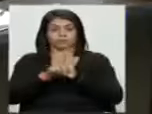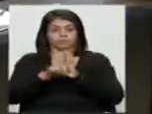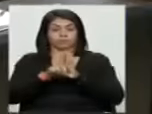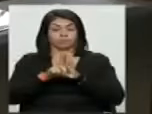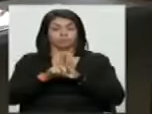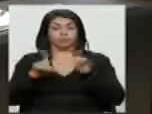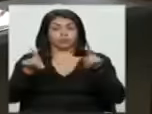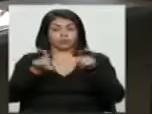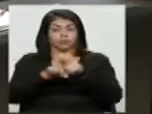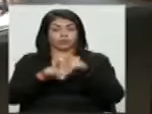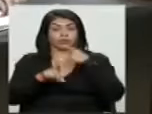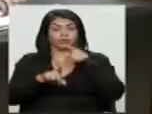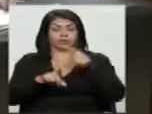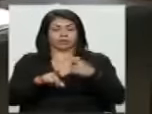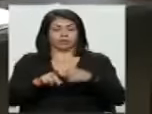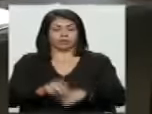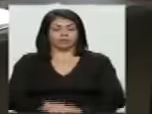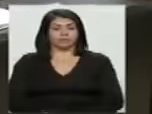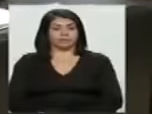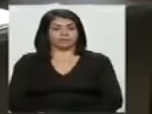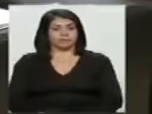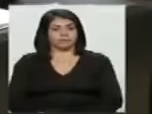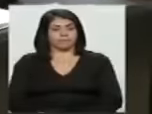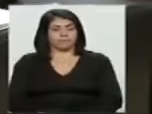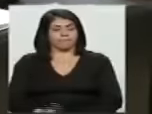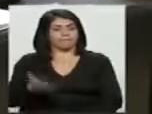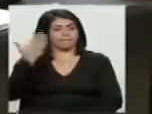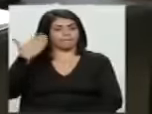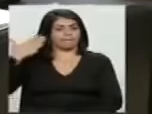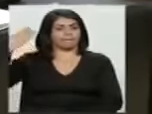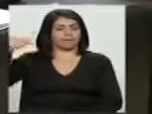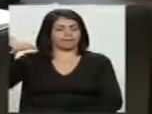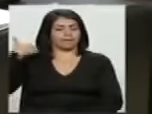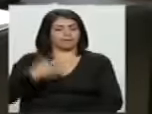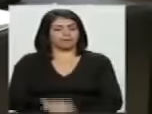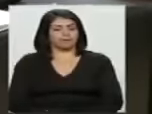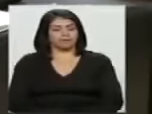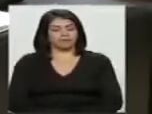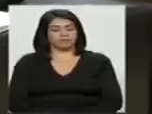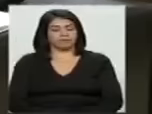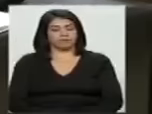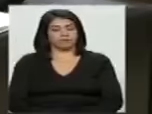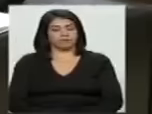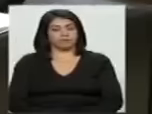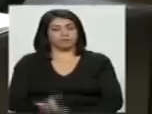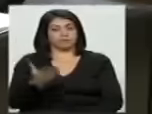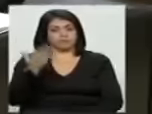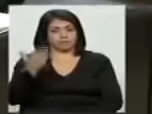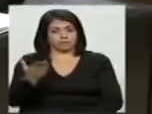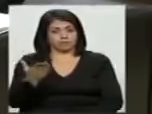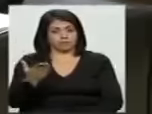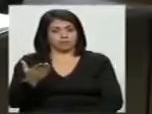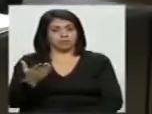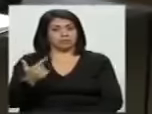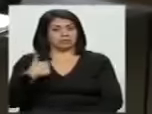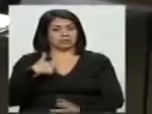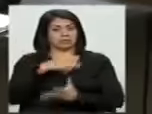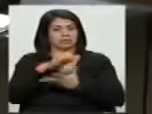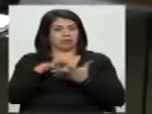Tal cual como dijimos la vez anterior, si usted no es fascista, no se